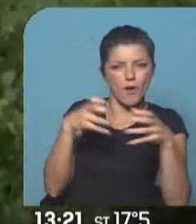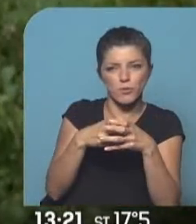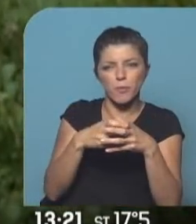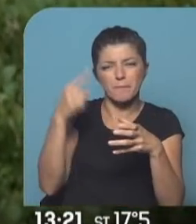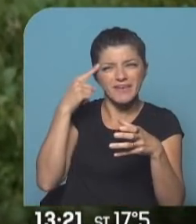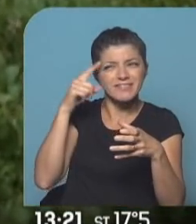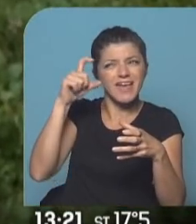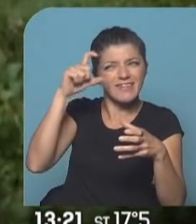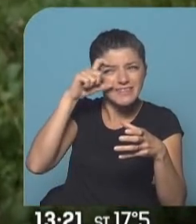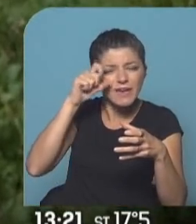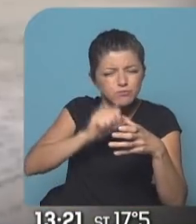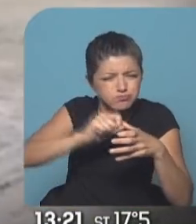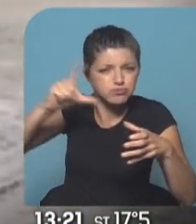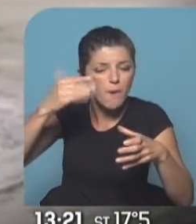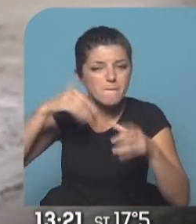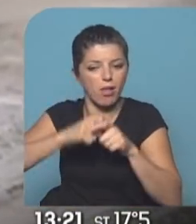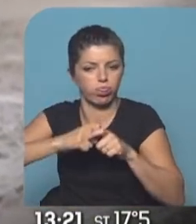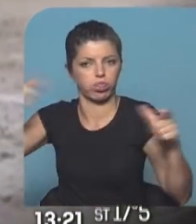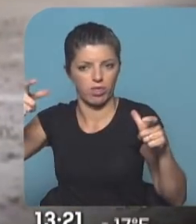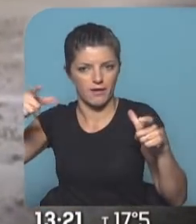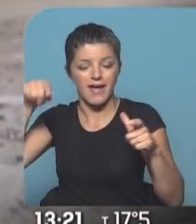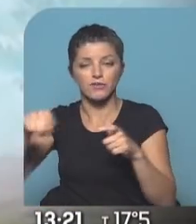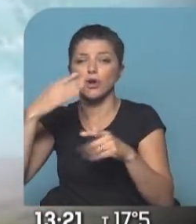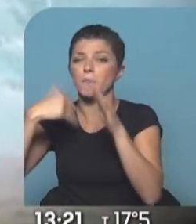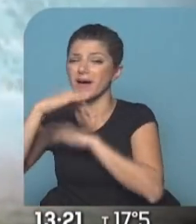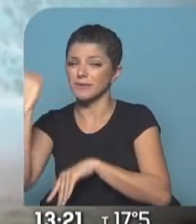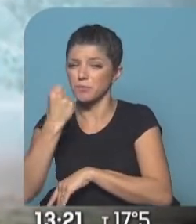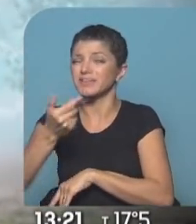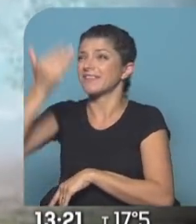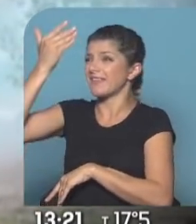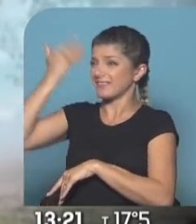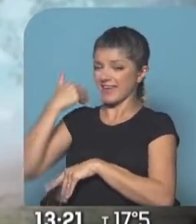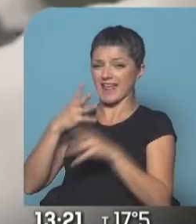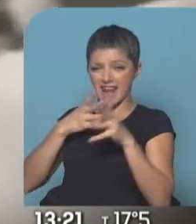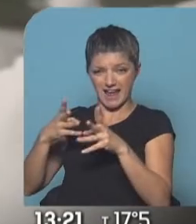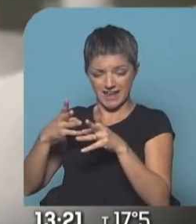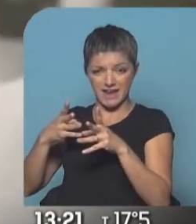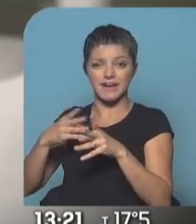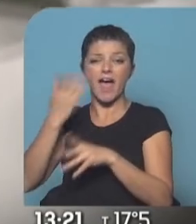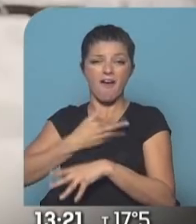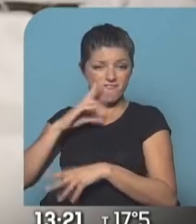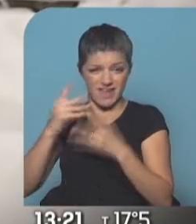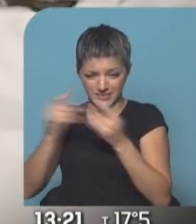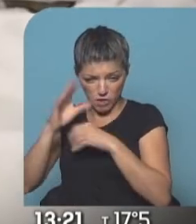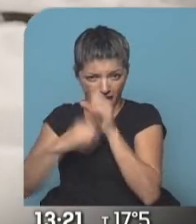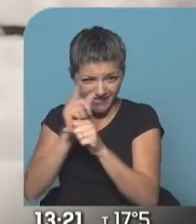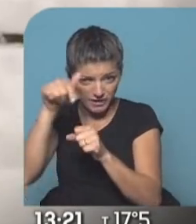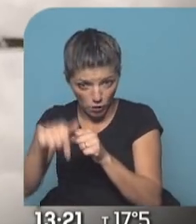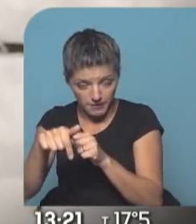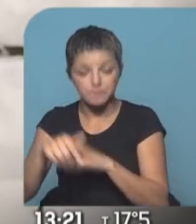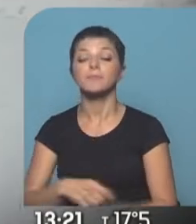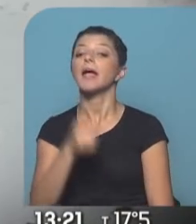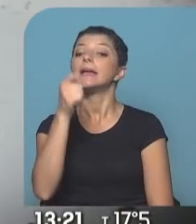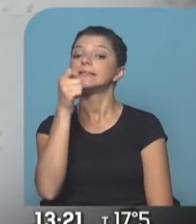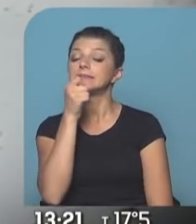veces mayor, lo que los convertiría en los de mayor escala desde el fin de la Guerra Fría. Si el número superara los 13.000